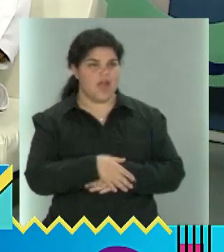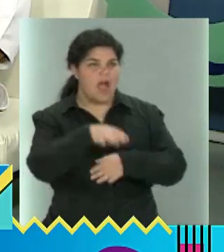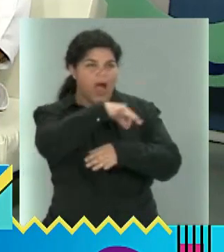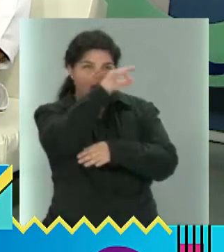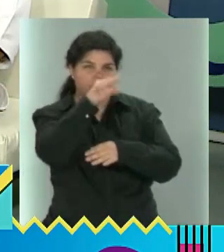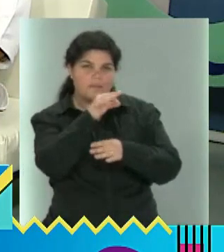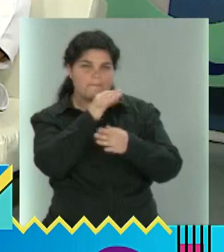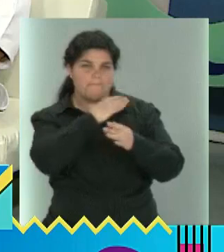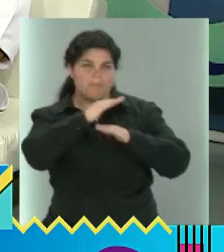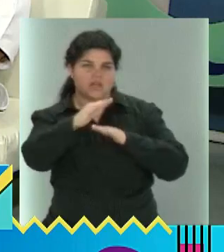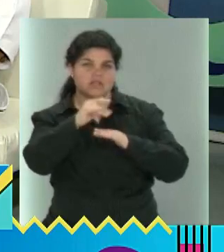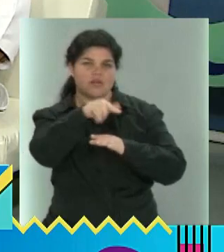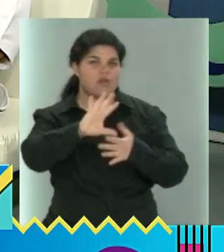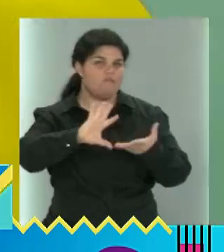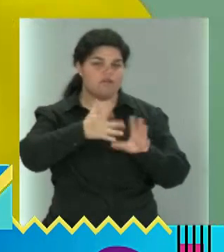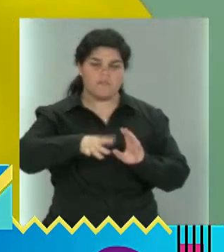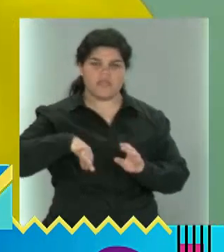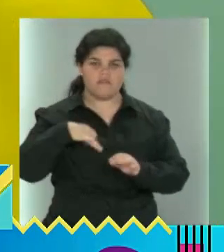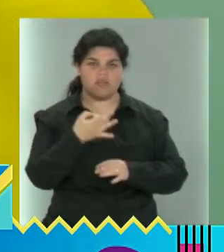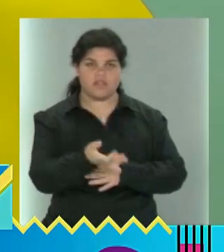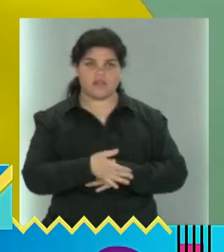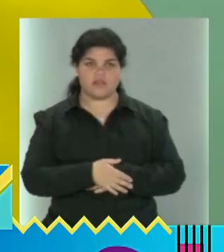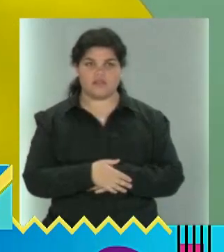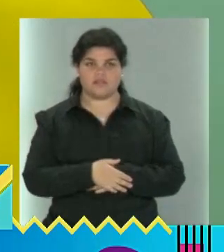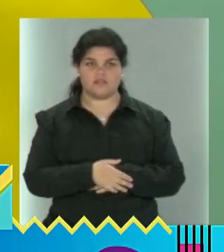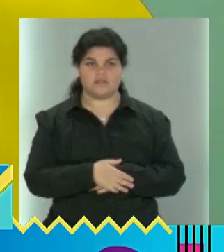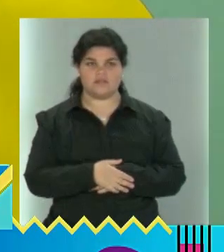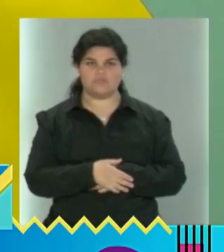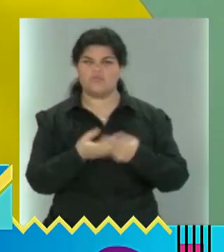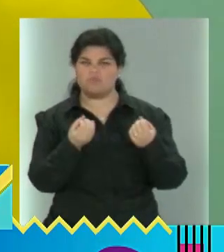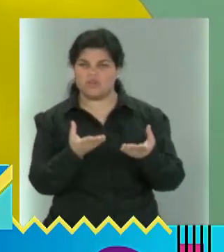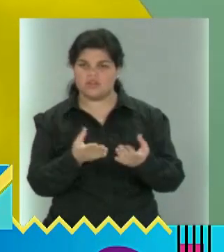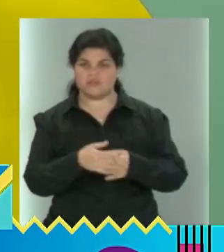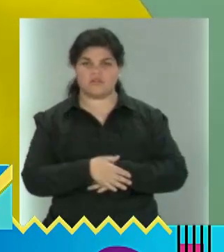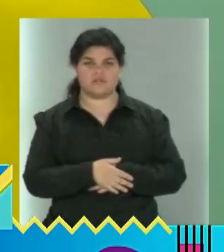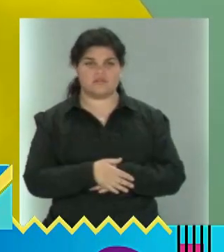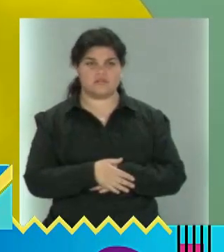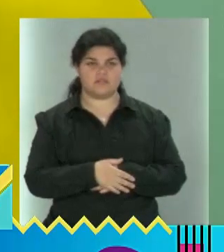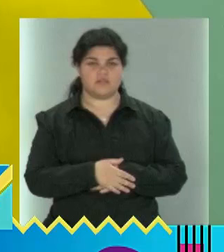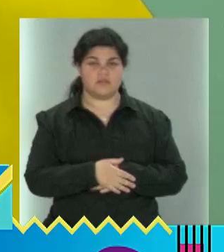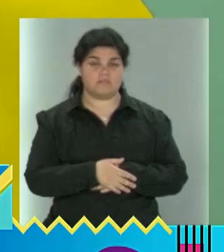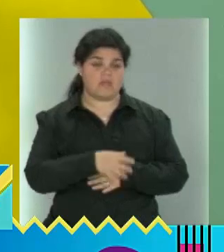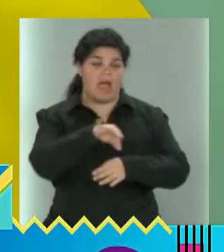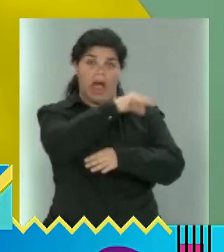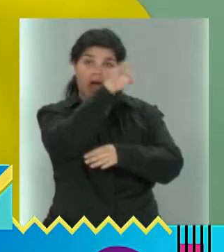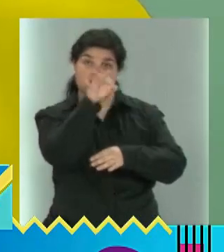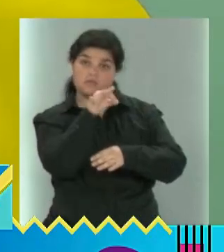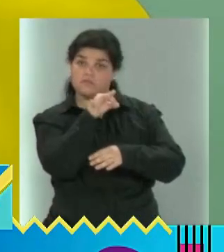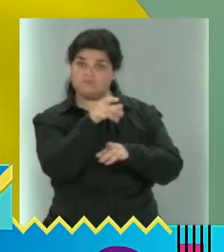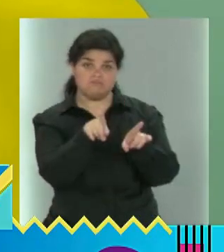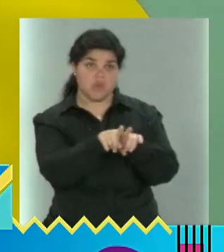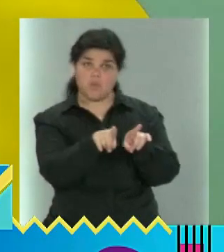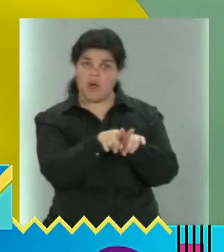un modo de vida. ¿Y por qué modo de vida? Primero porque es arte. Uno entrena